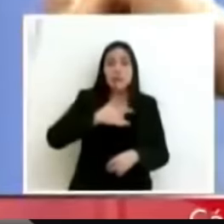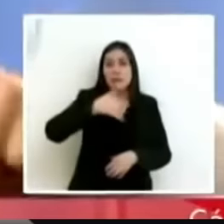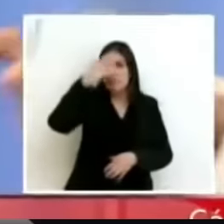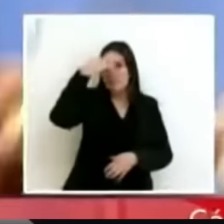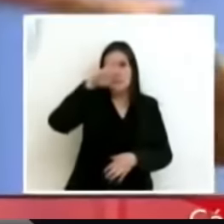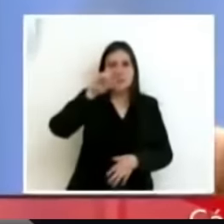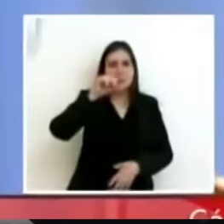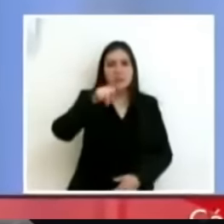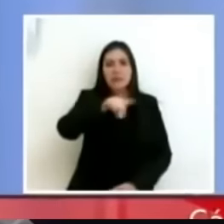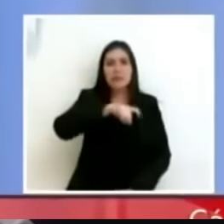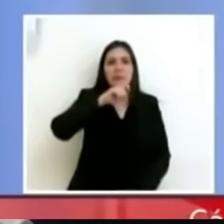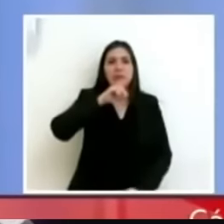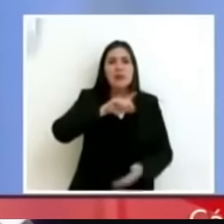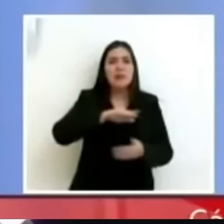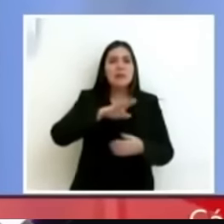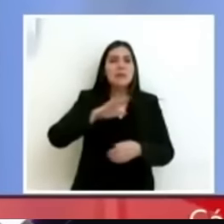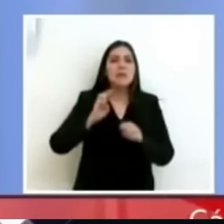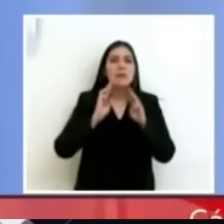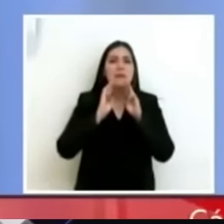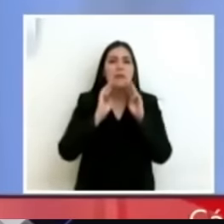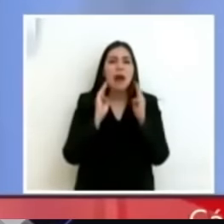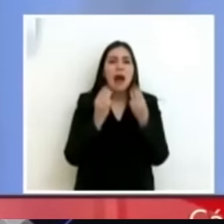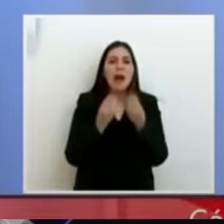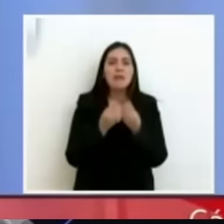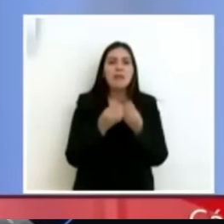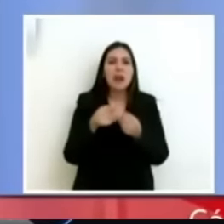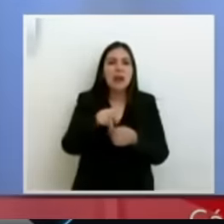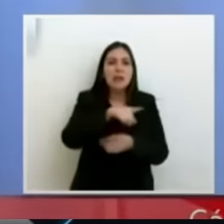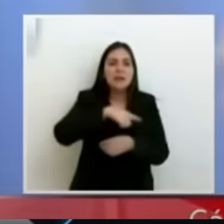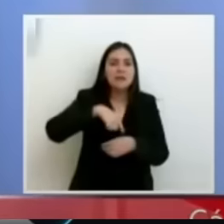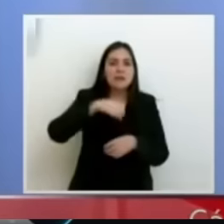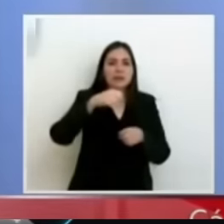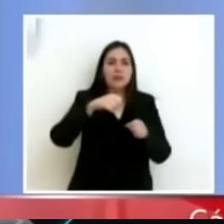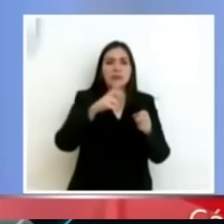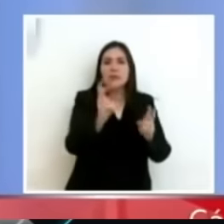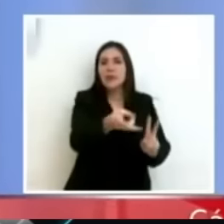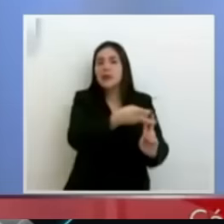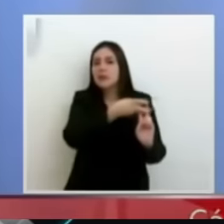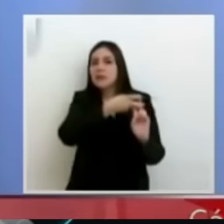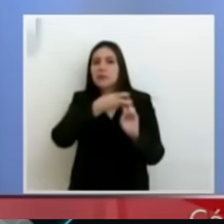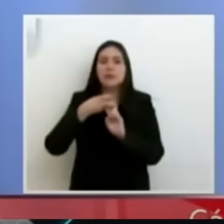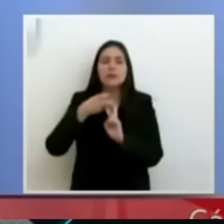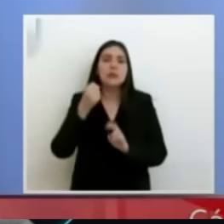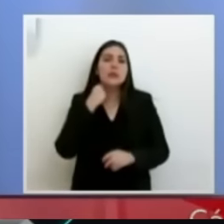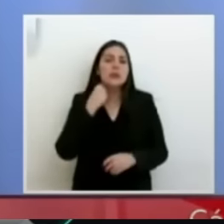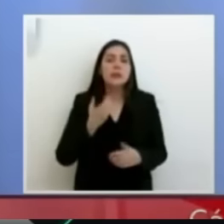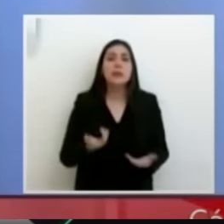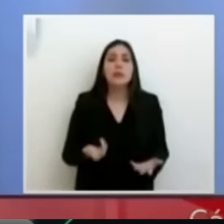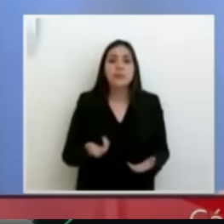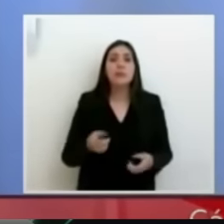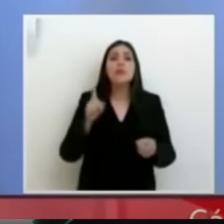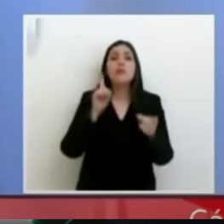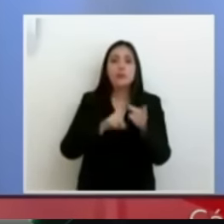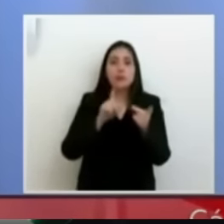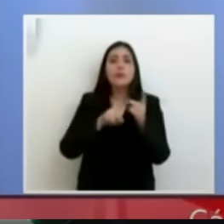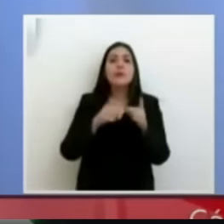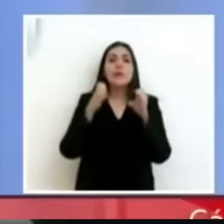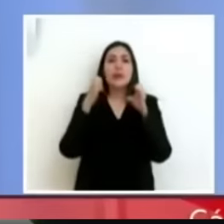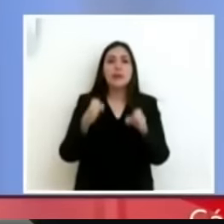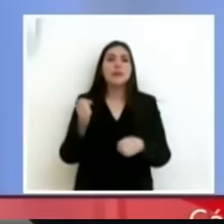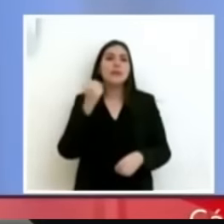unos mafiosos y lo secuestraron. ¿Dónde está el senador de